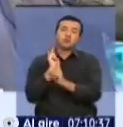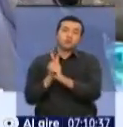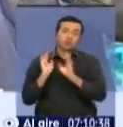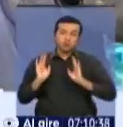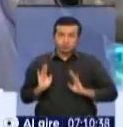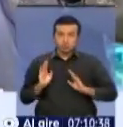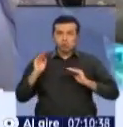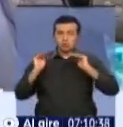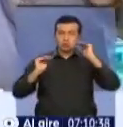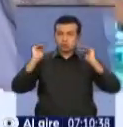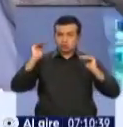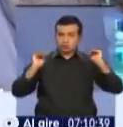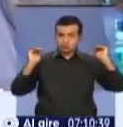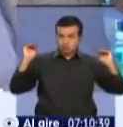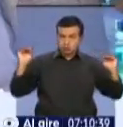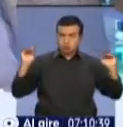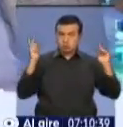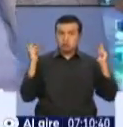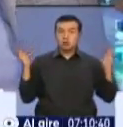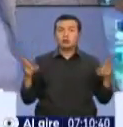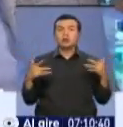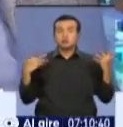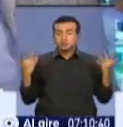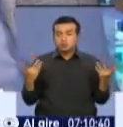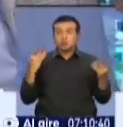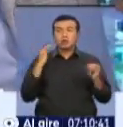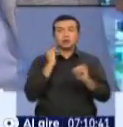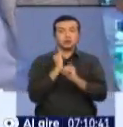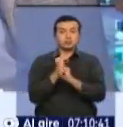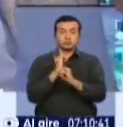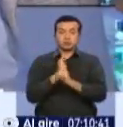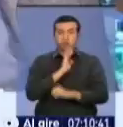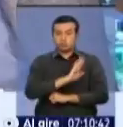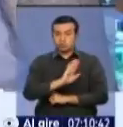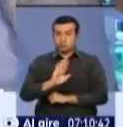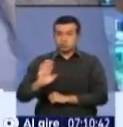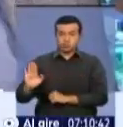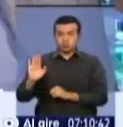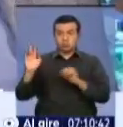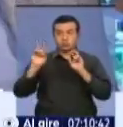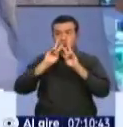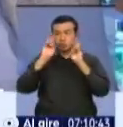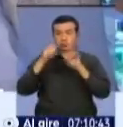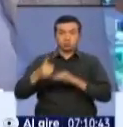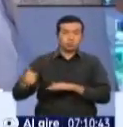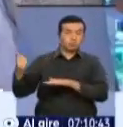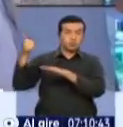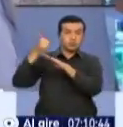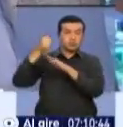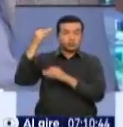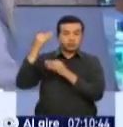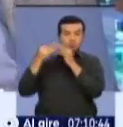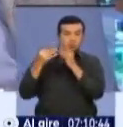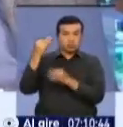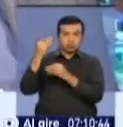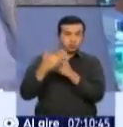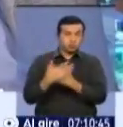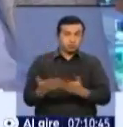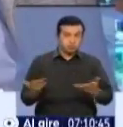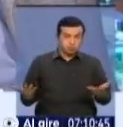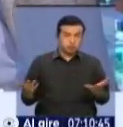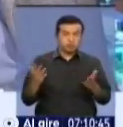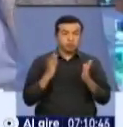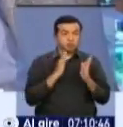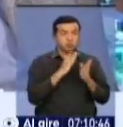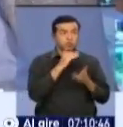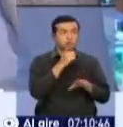para equilibrar un poco la institucionalidad, en ese caso del Poder Judicial, y ahora sería de los